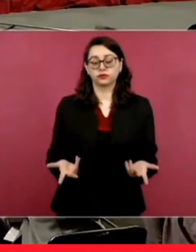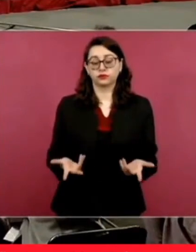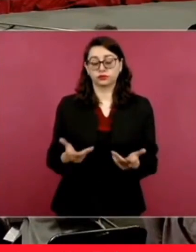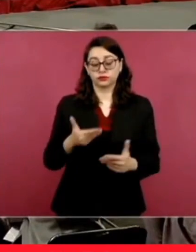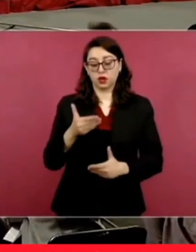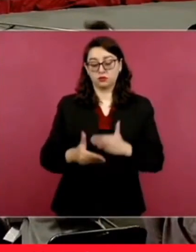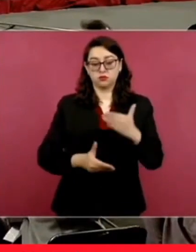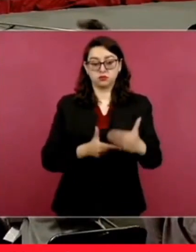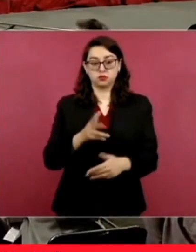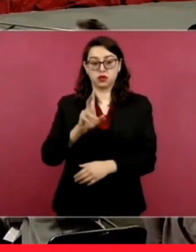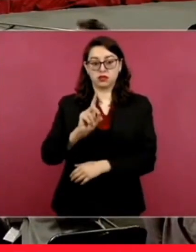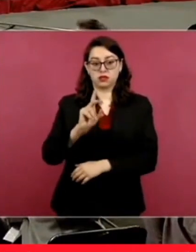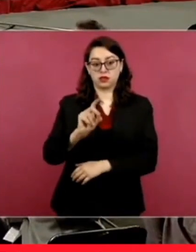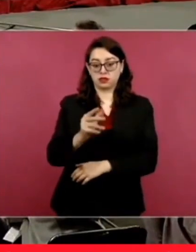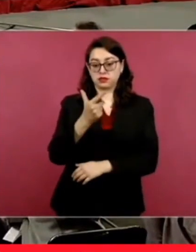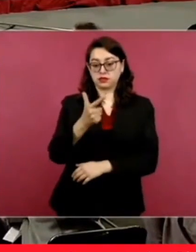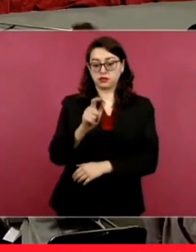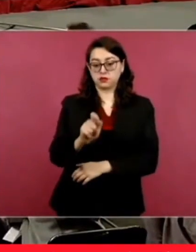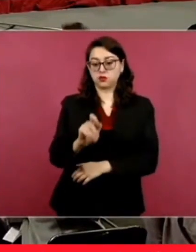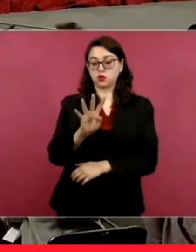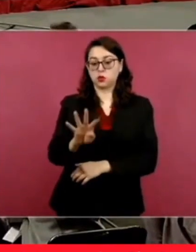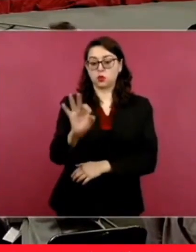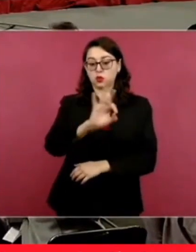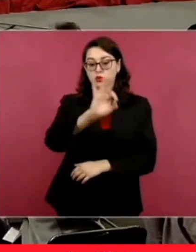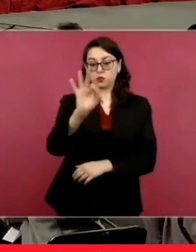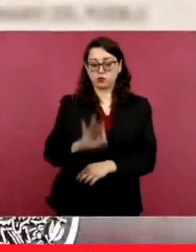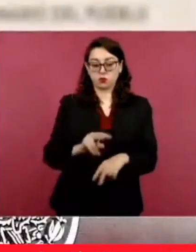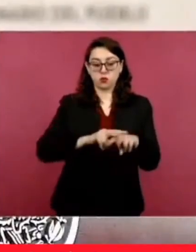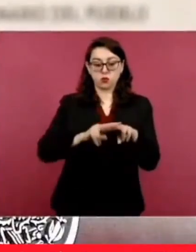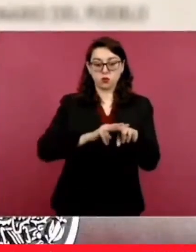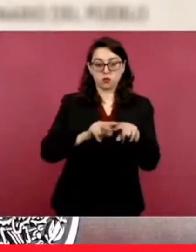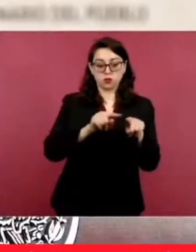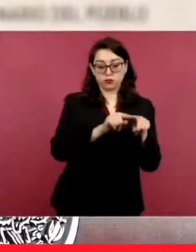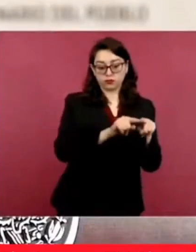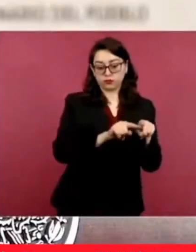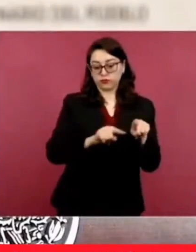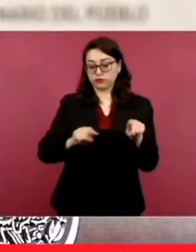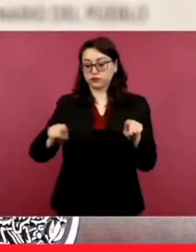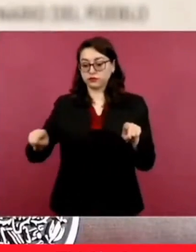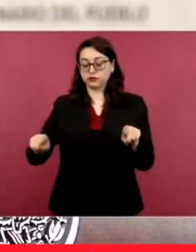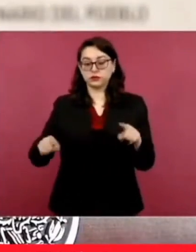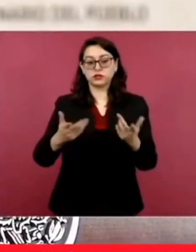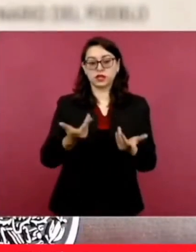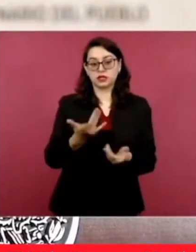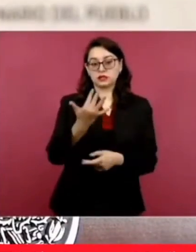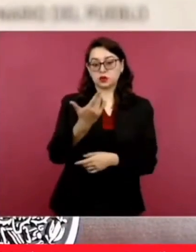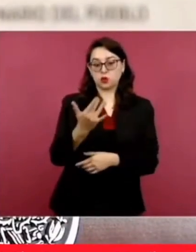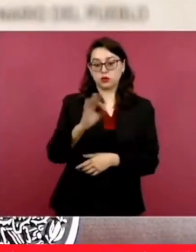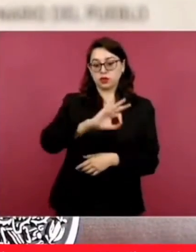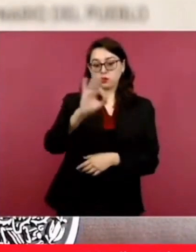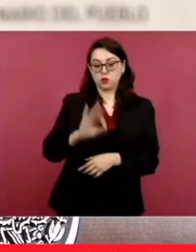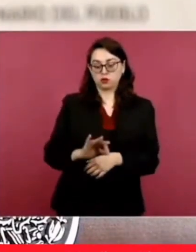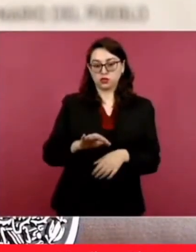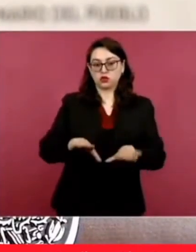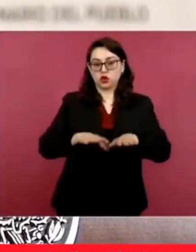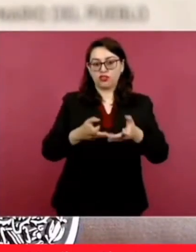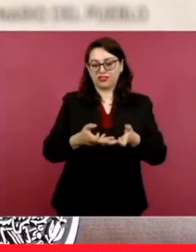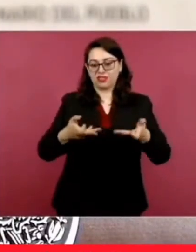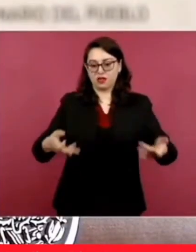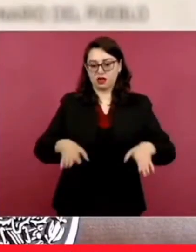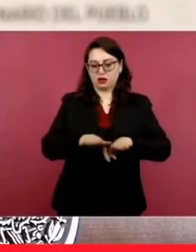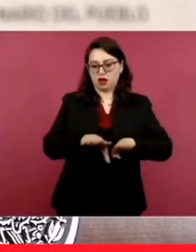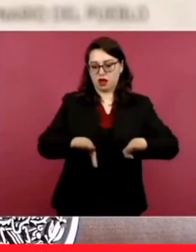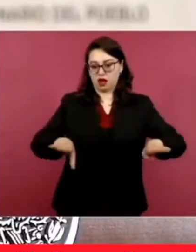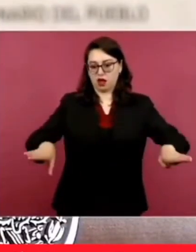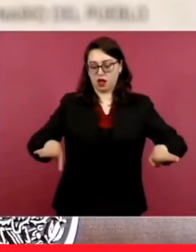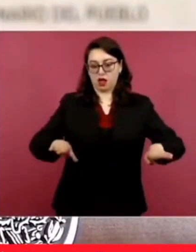de 37.4%. Este tramo, prácticamente la mitad son terraplenes y la otra mitad es viaducto elevado. En